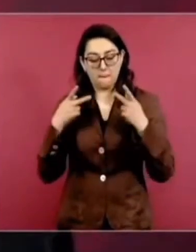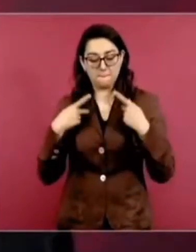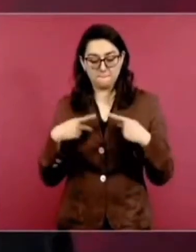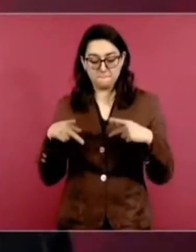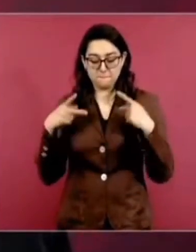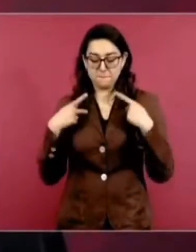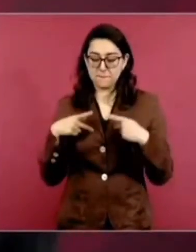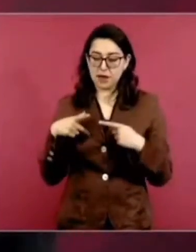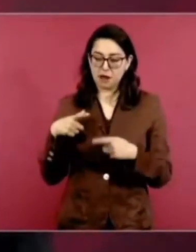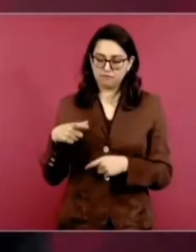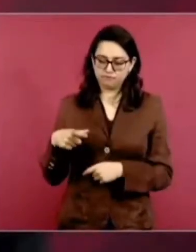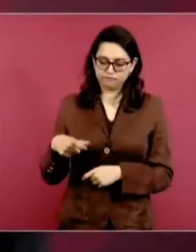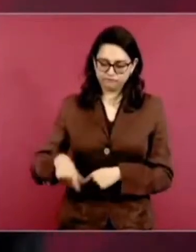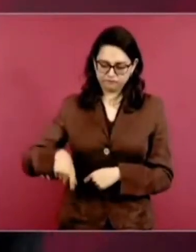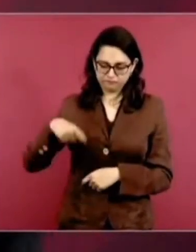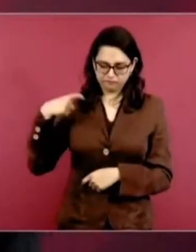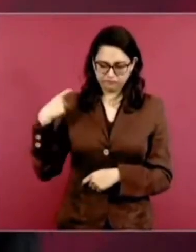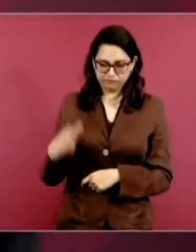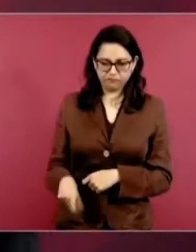Muy